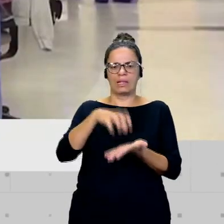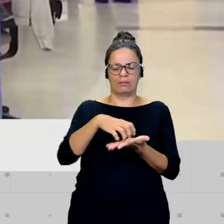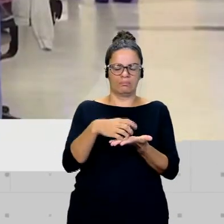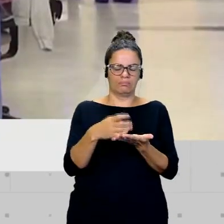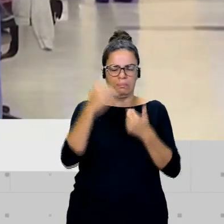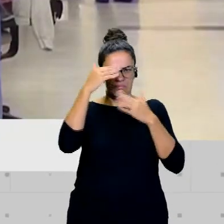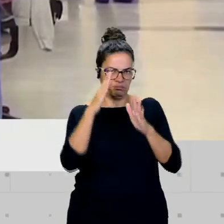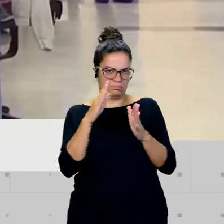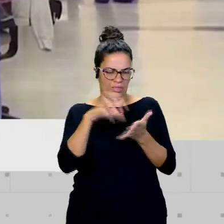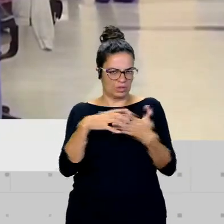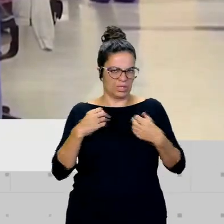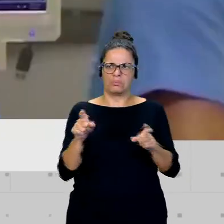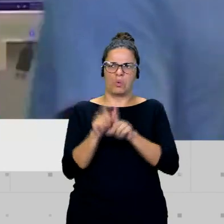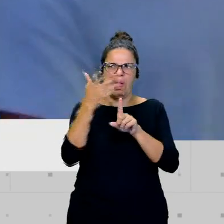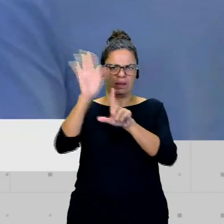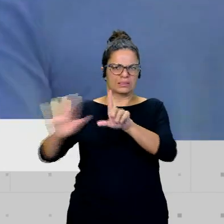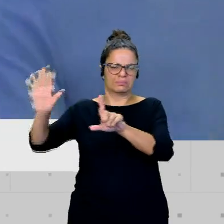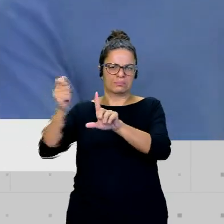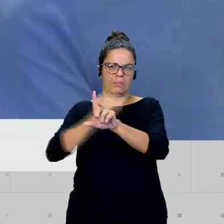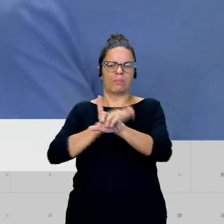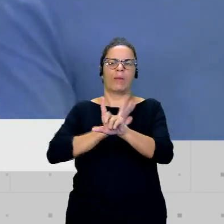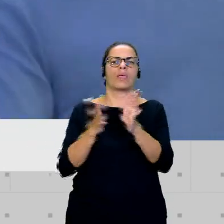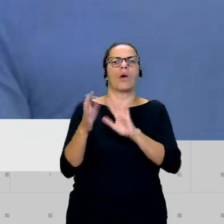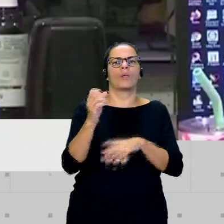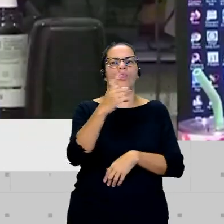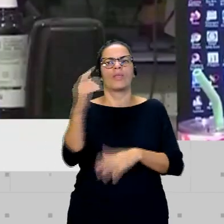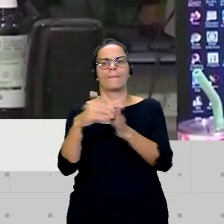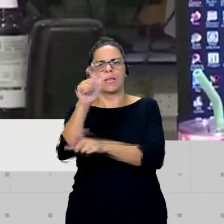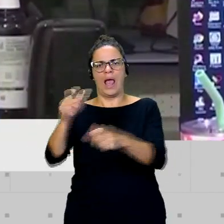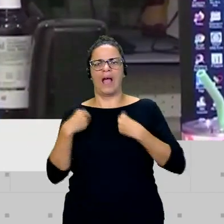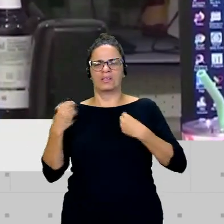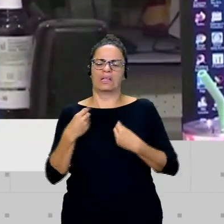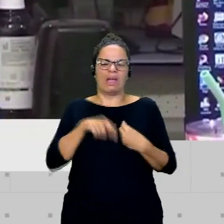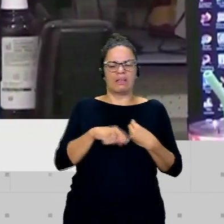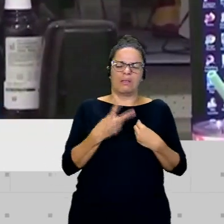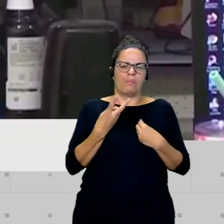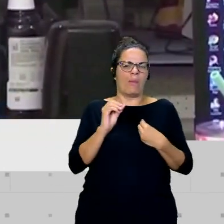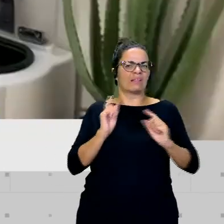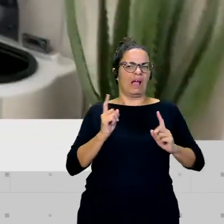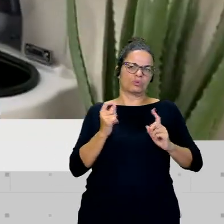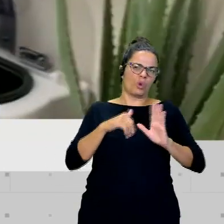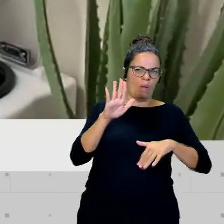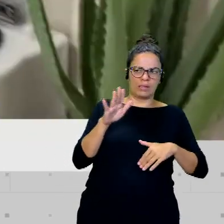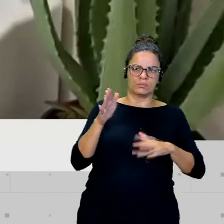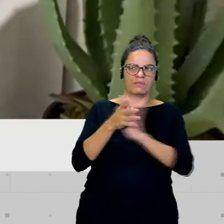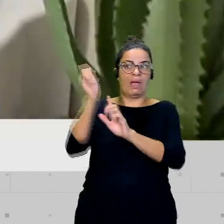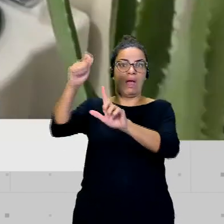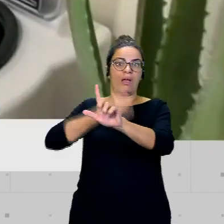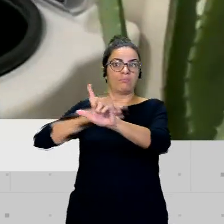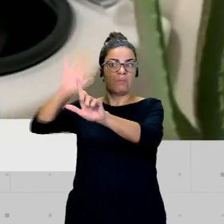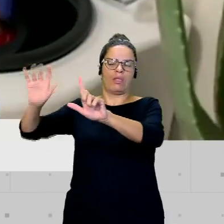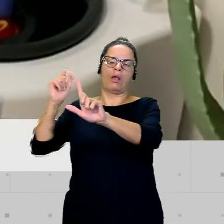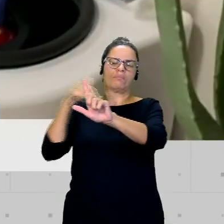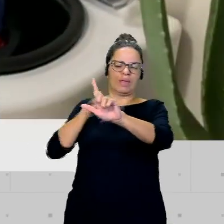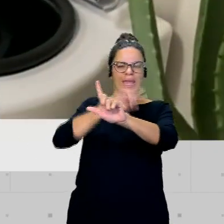es decir, son alrededor de unos 20 y tantos casos por 100.000 habitantes, tenemos un poquito menos que España. Esto no supone un gran problema para la atención